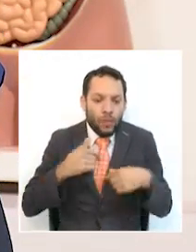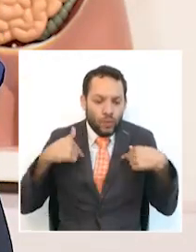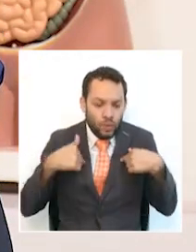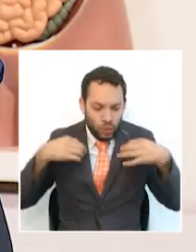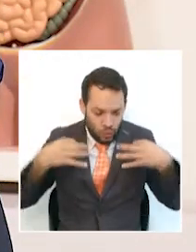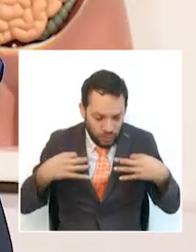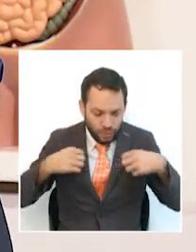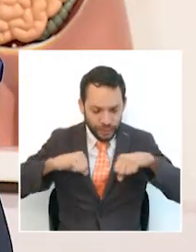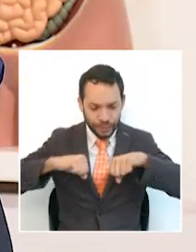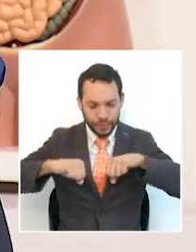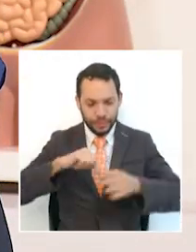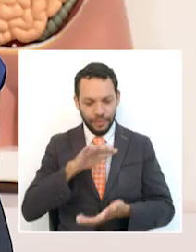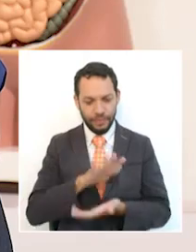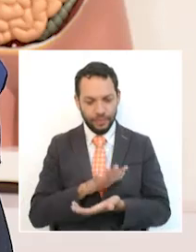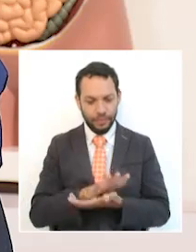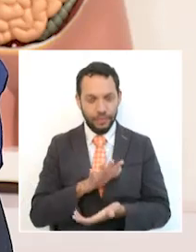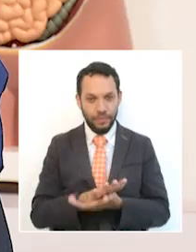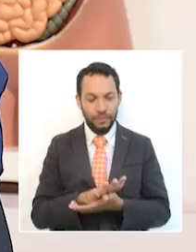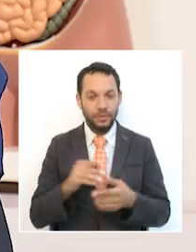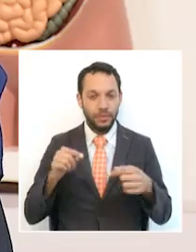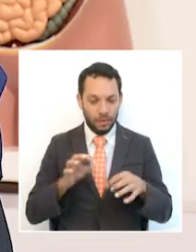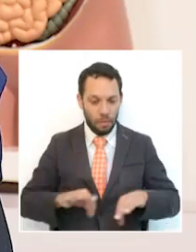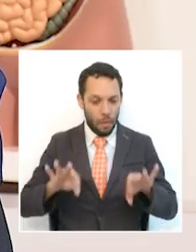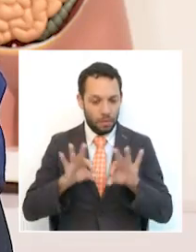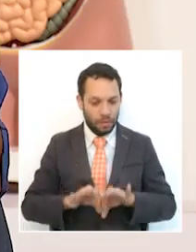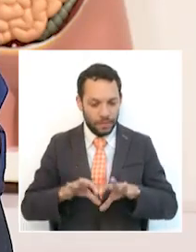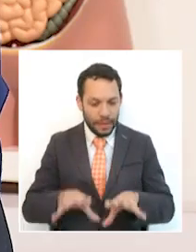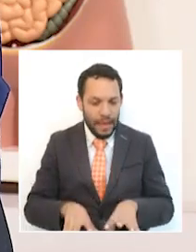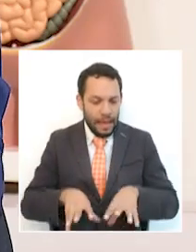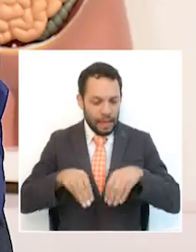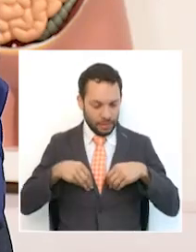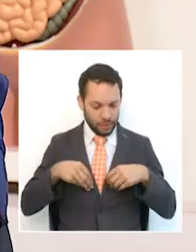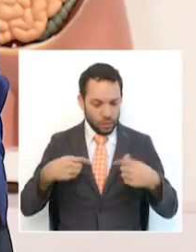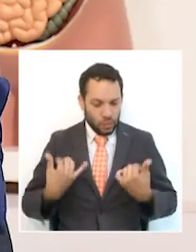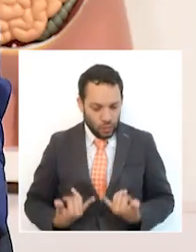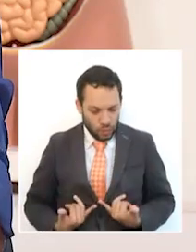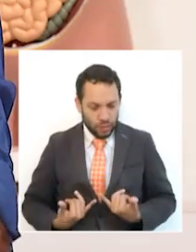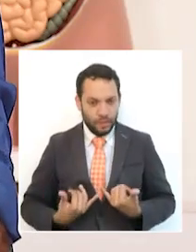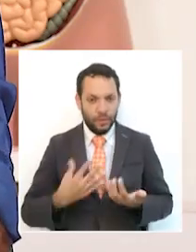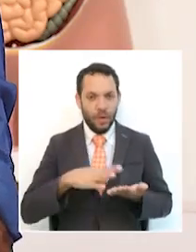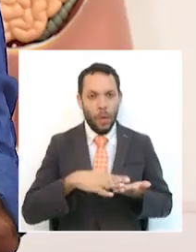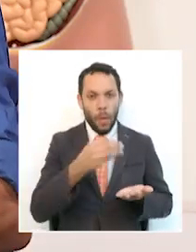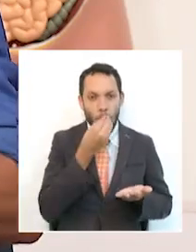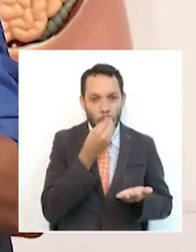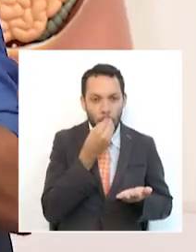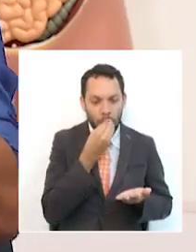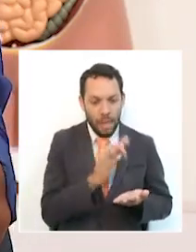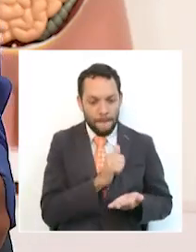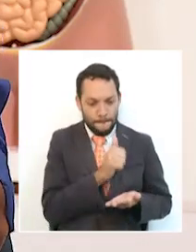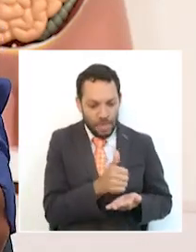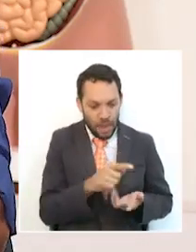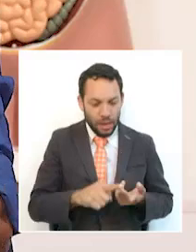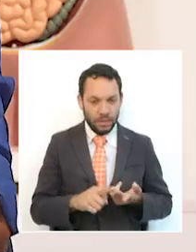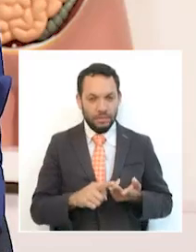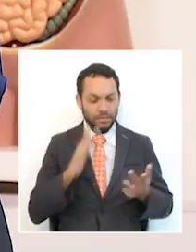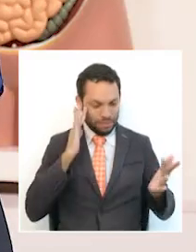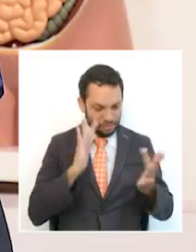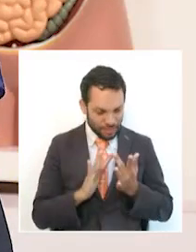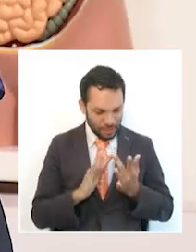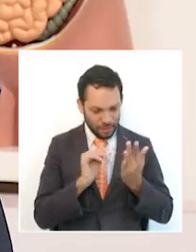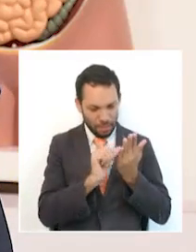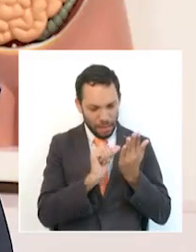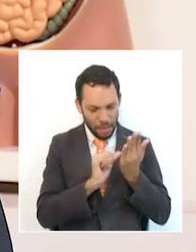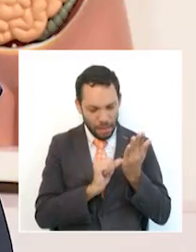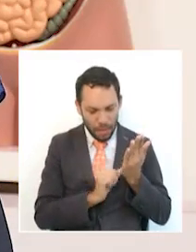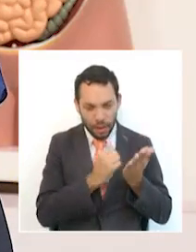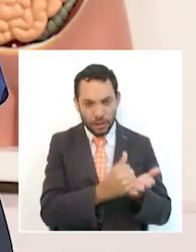vibracional bien aceptable soy una persona que me alimento bien estoy conectado con este tipo de programas si ve hago lo que es necesario